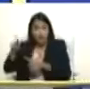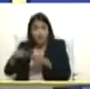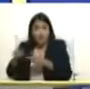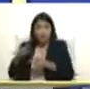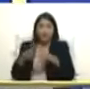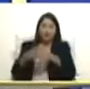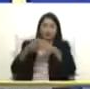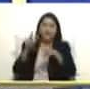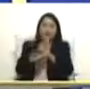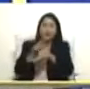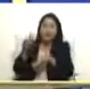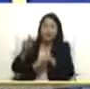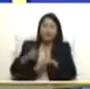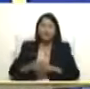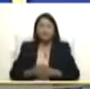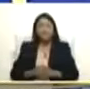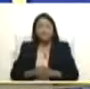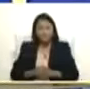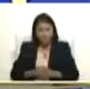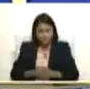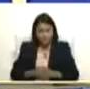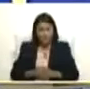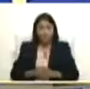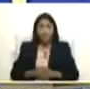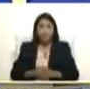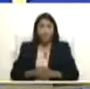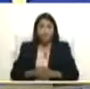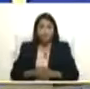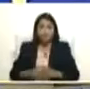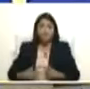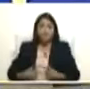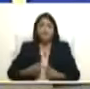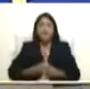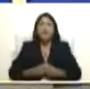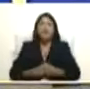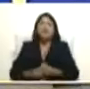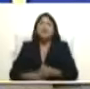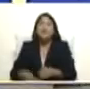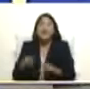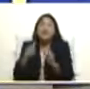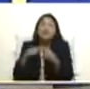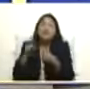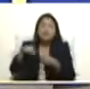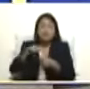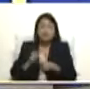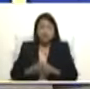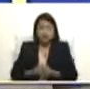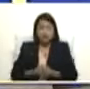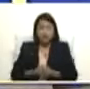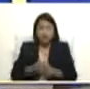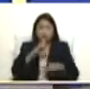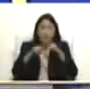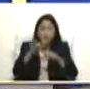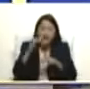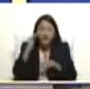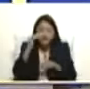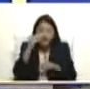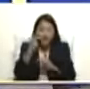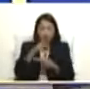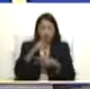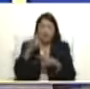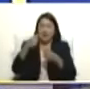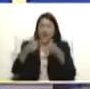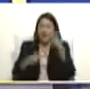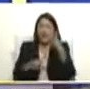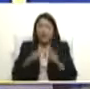de los Estados Unidos de Norteamérica, que se pretenden por la vía de redes sociales, de los medios